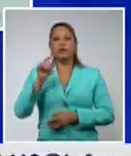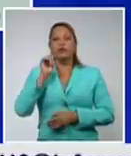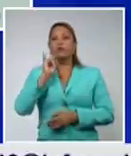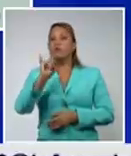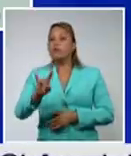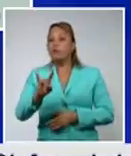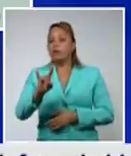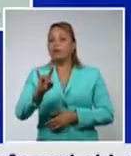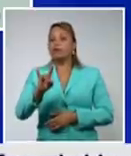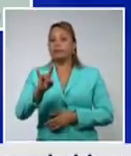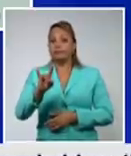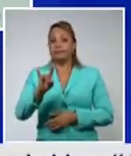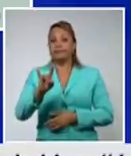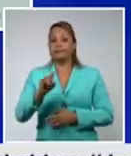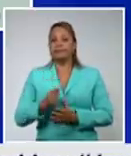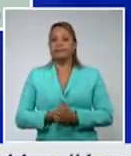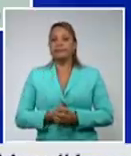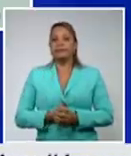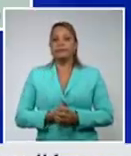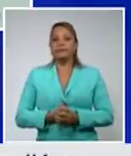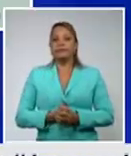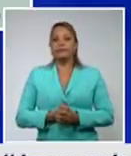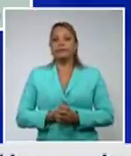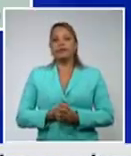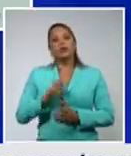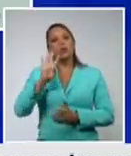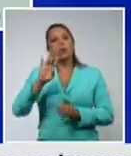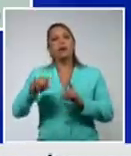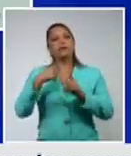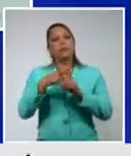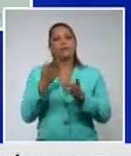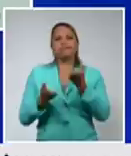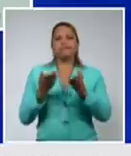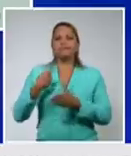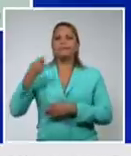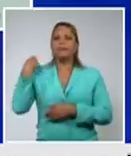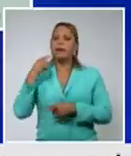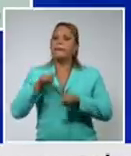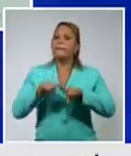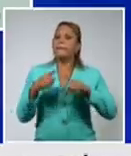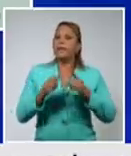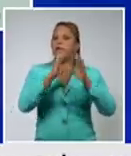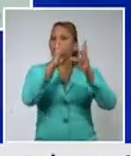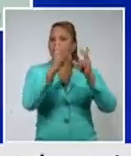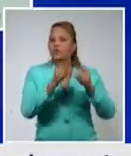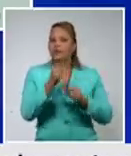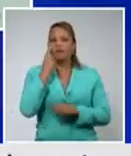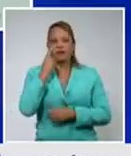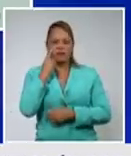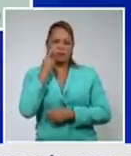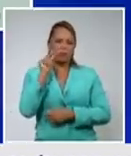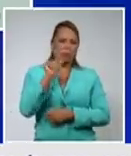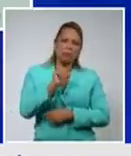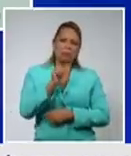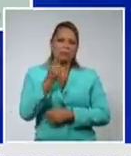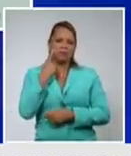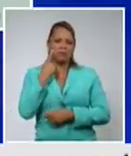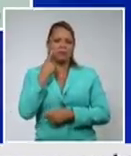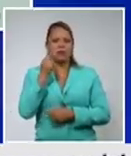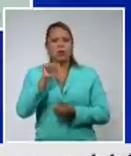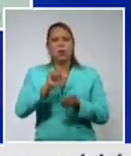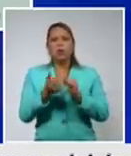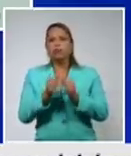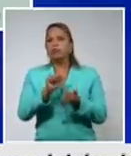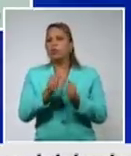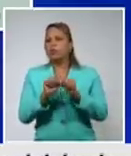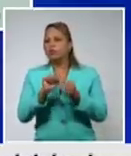ayer, 4 más que el día anterior, pero bueno, una cifra que no se va mucho del comportamiento que ha